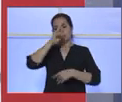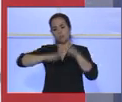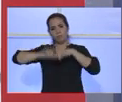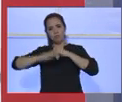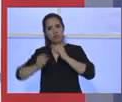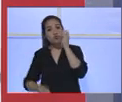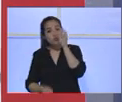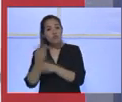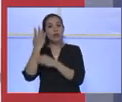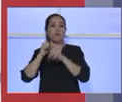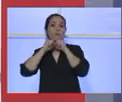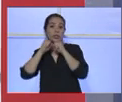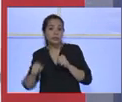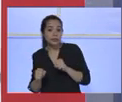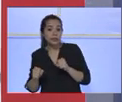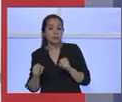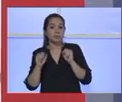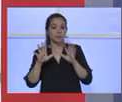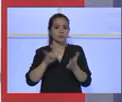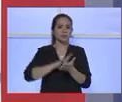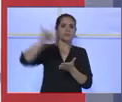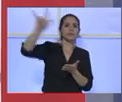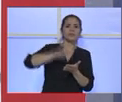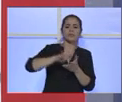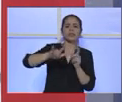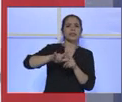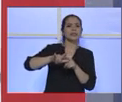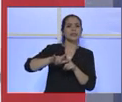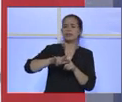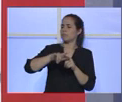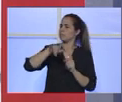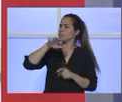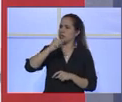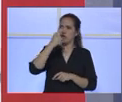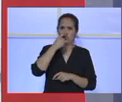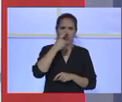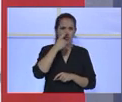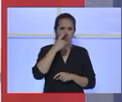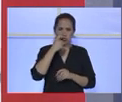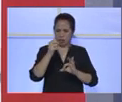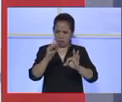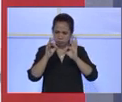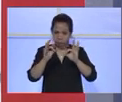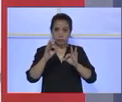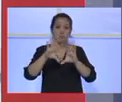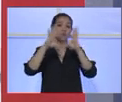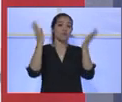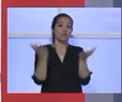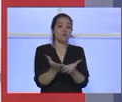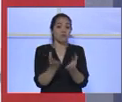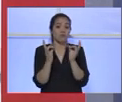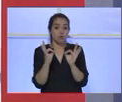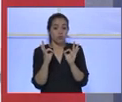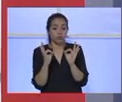sabrán, y reitero, la aviación es la actividad más controlada en el mundo. Ni siquiera el sistema bancario tiene